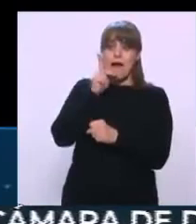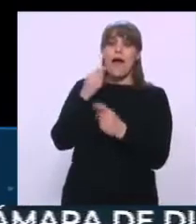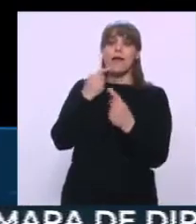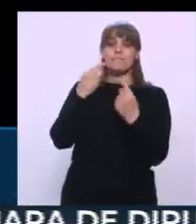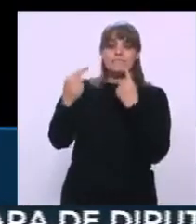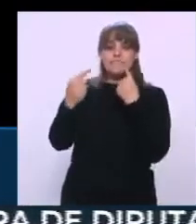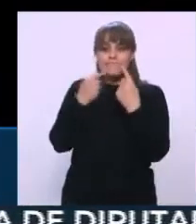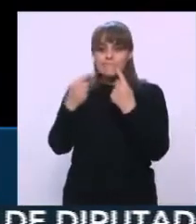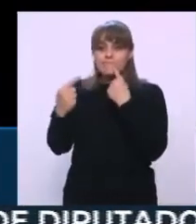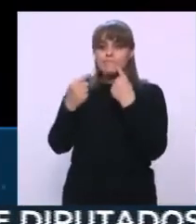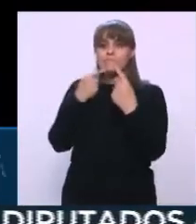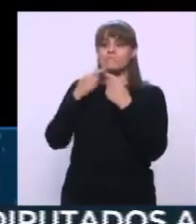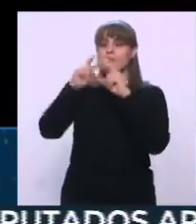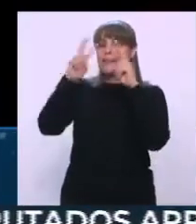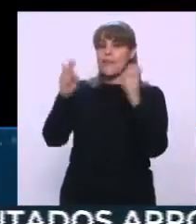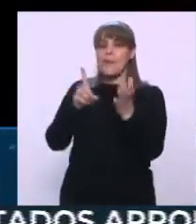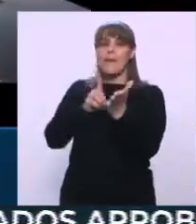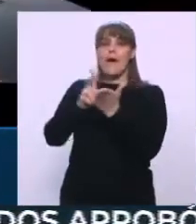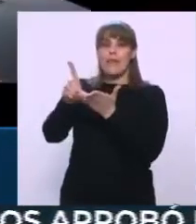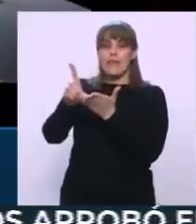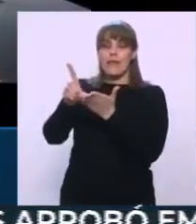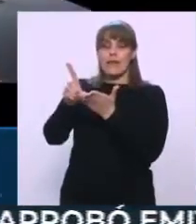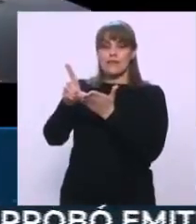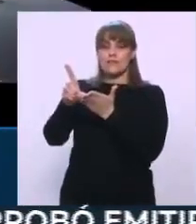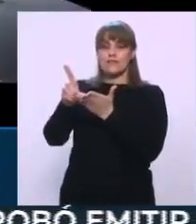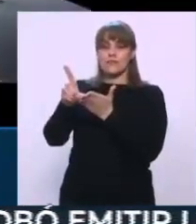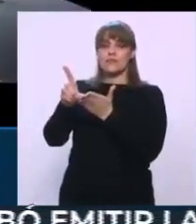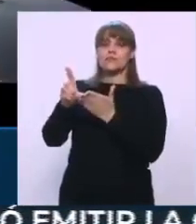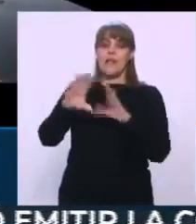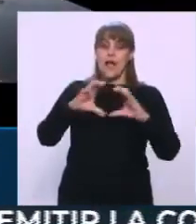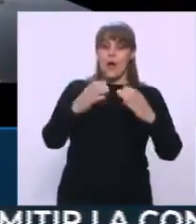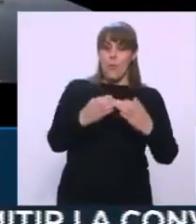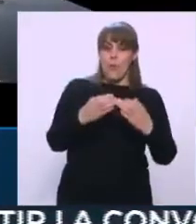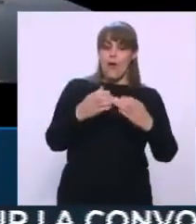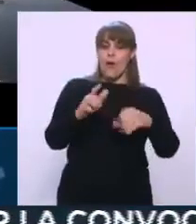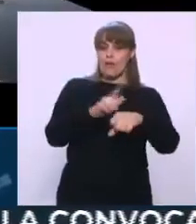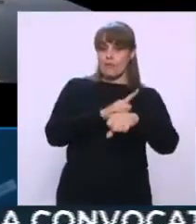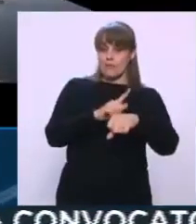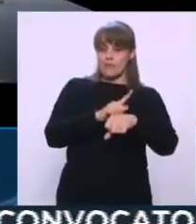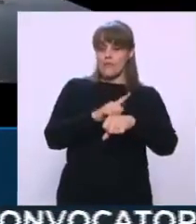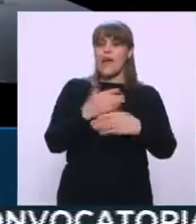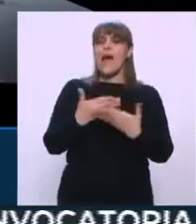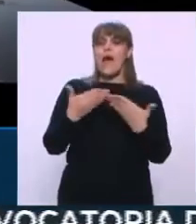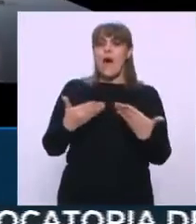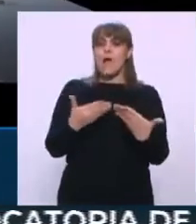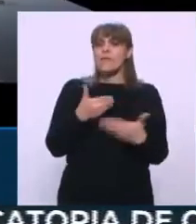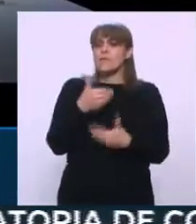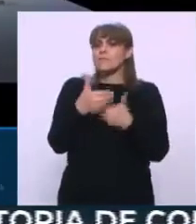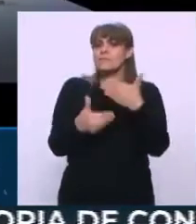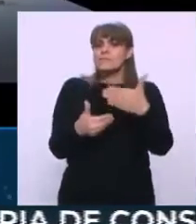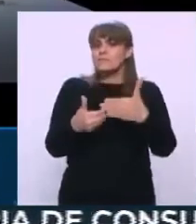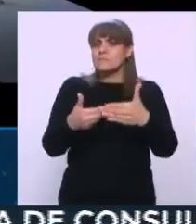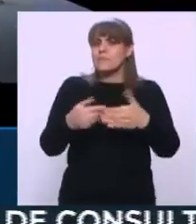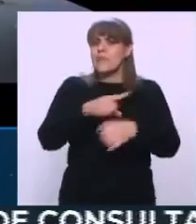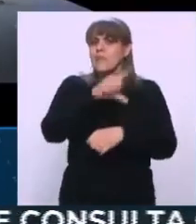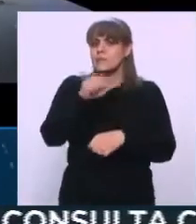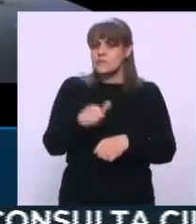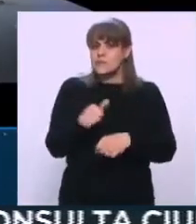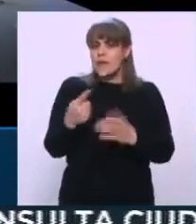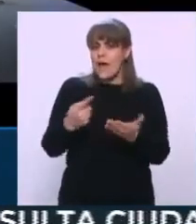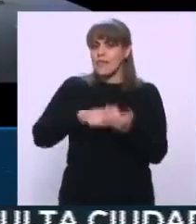los derechos de la comunidad, de la diversidad sexual, que sigue dentro de la